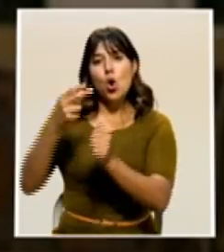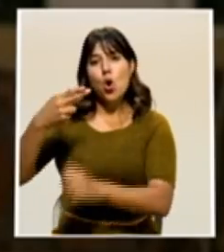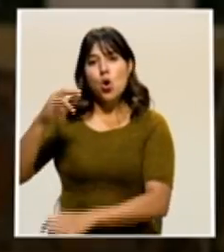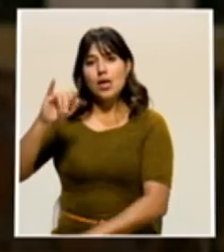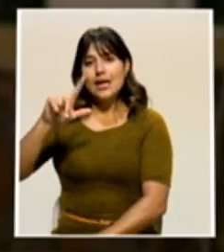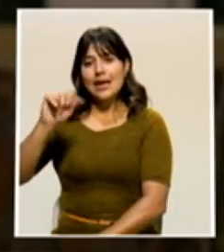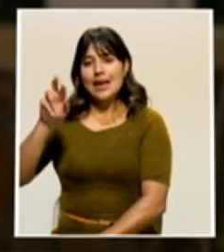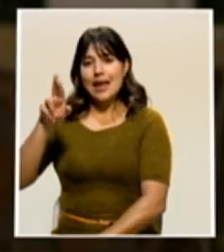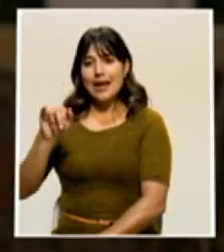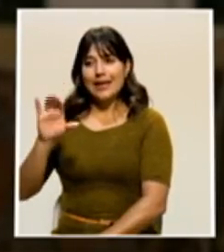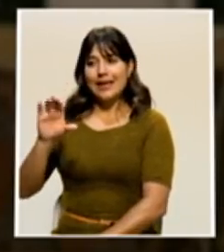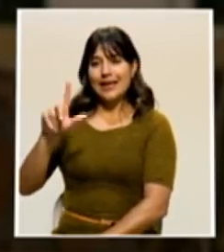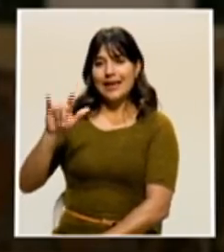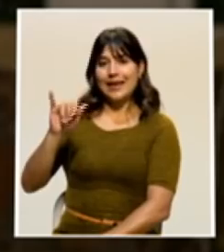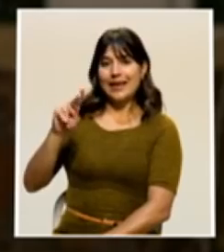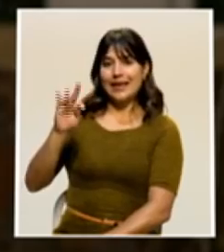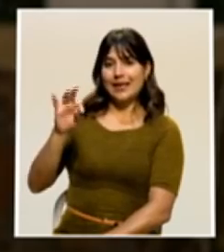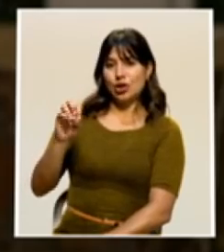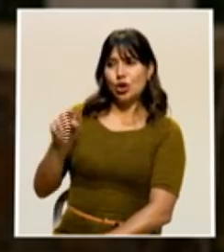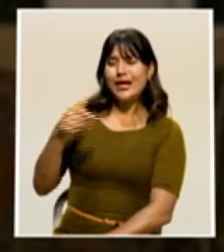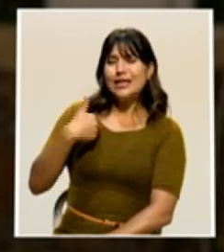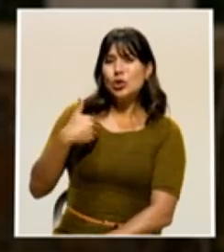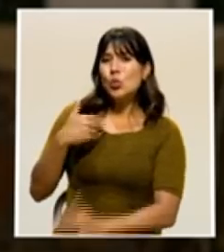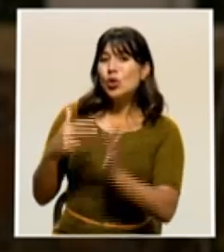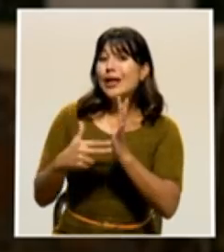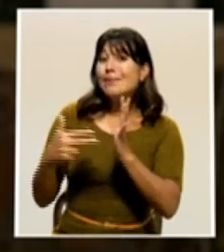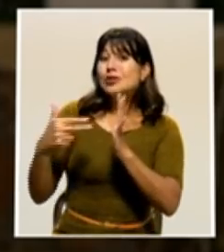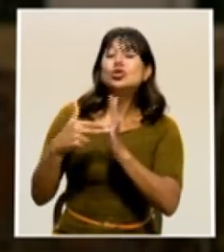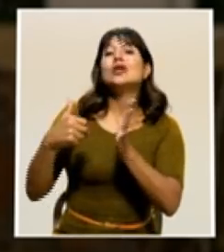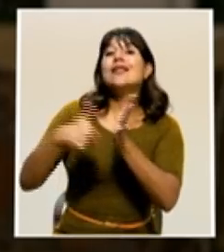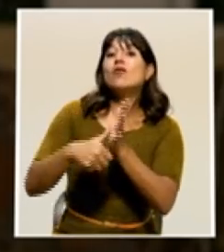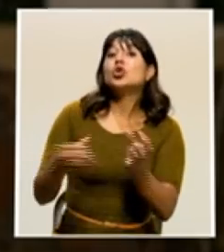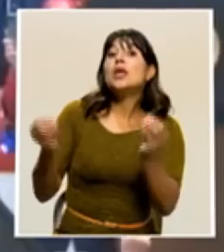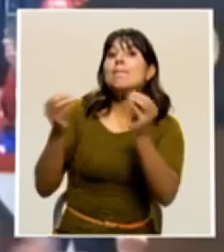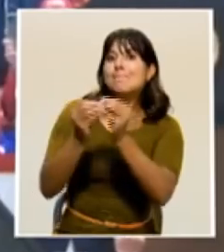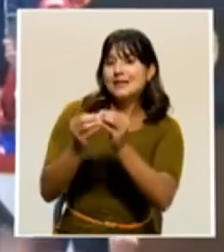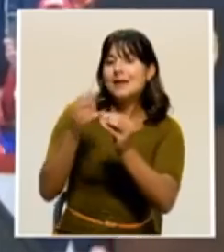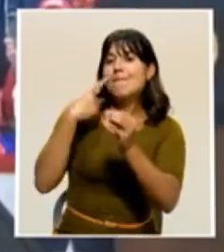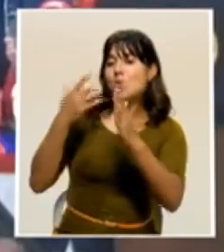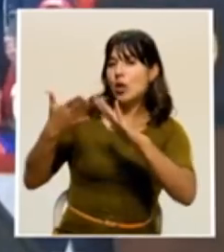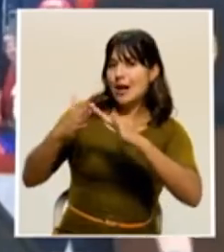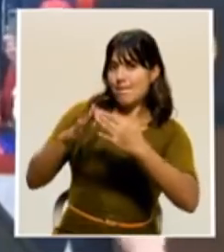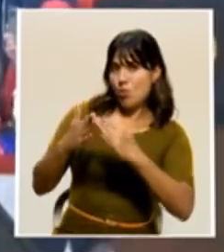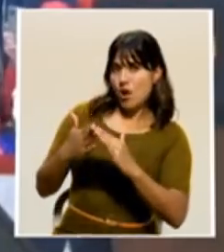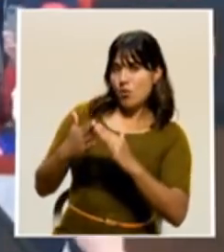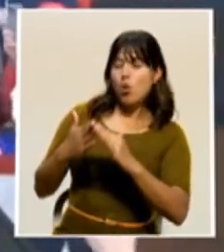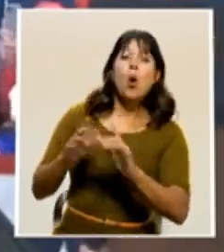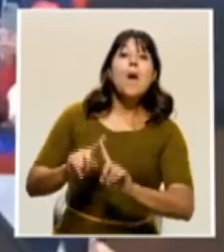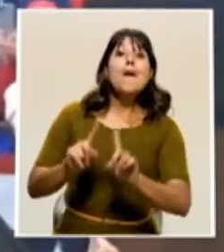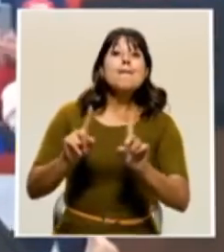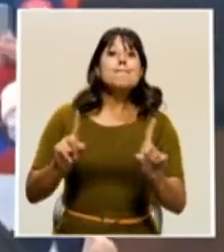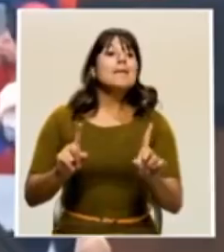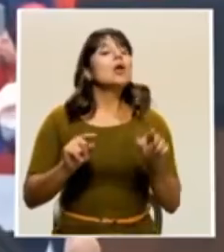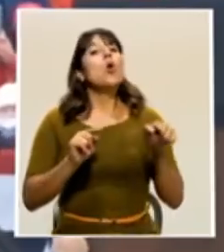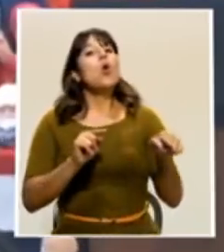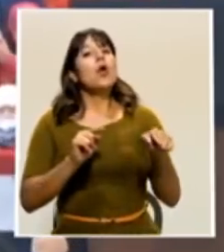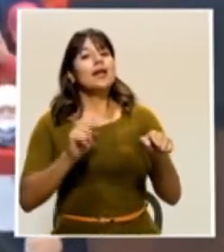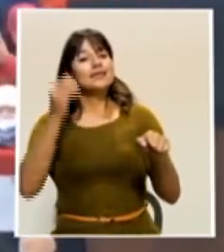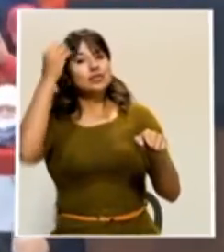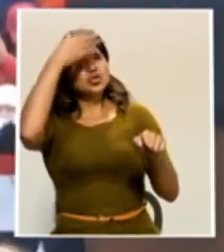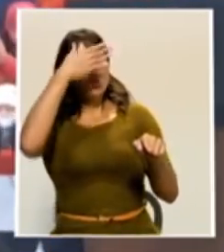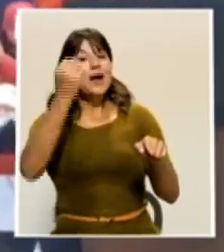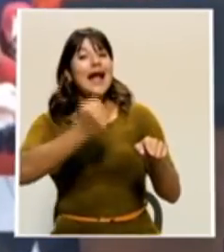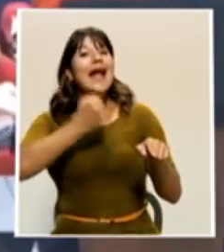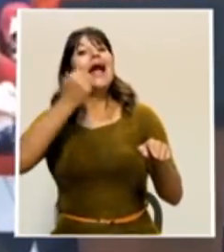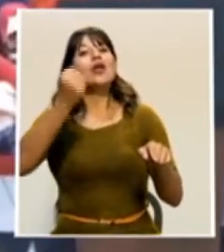candidata demócrata recibió casi 3 millones más de votos que el republicano, pero como Trump ganó en estados clave, logró superarla